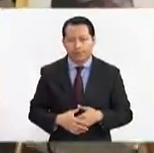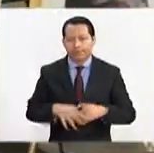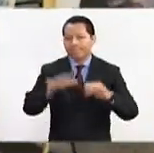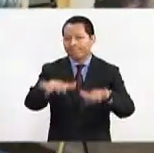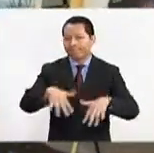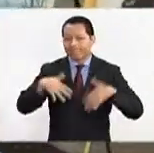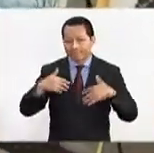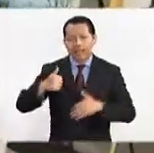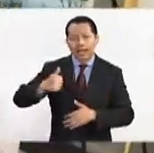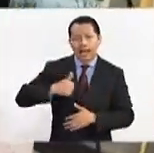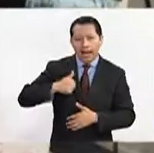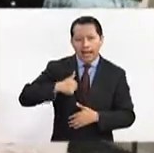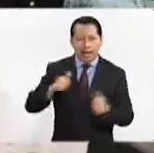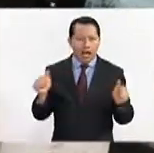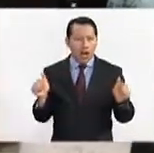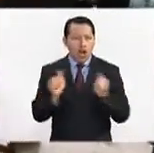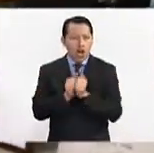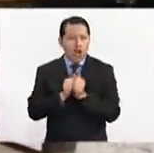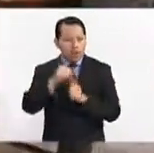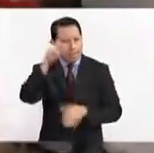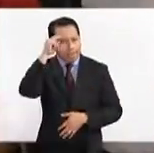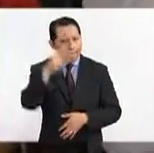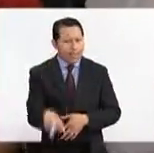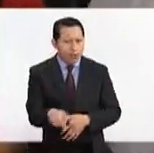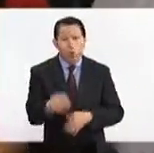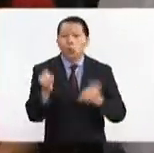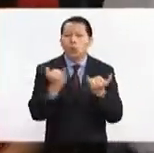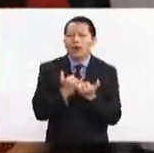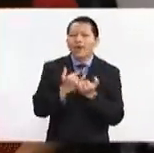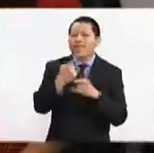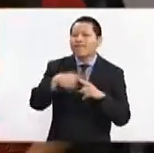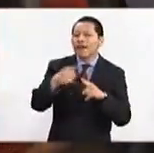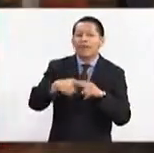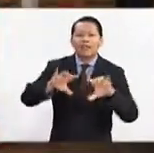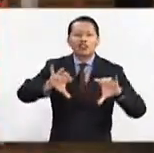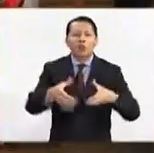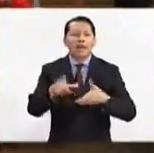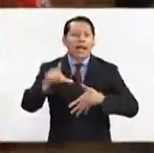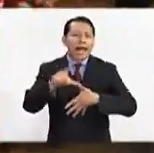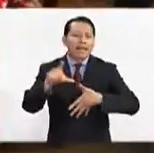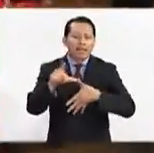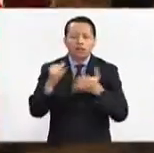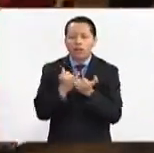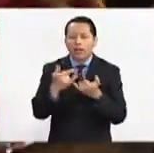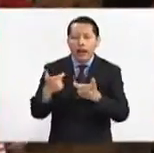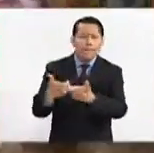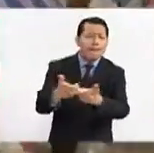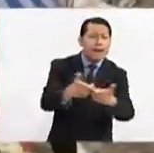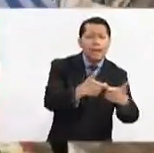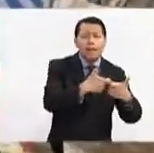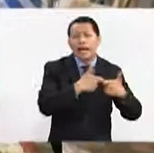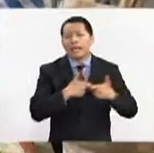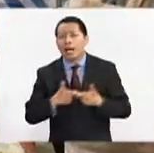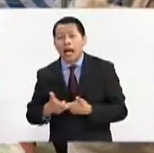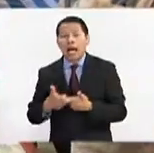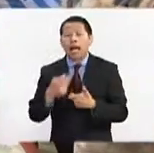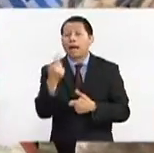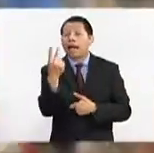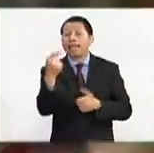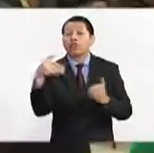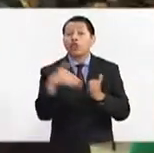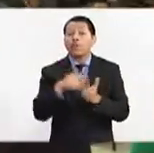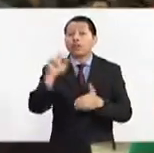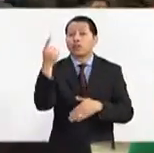denominado Canada with Mexico, al que se sumaron otras comunidades latinoamericanas, se lograron recaudar alrededor de